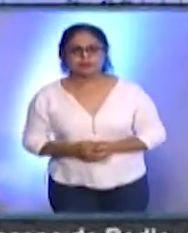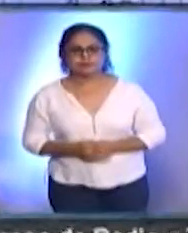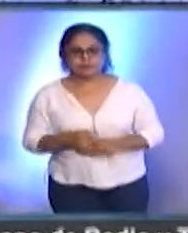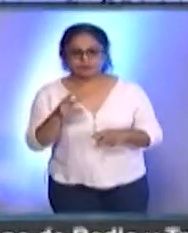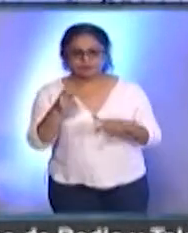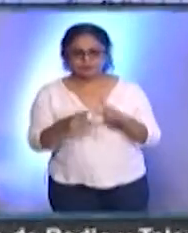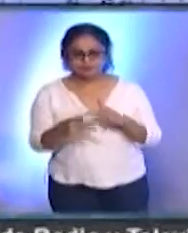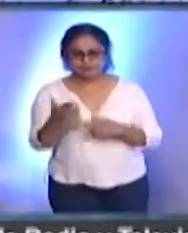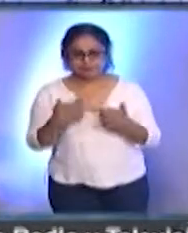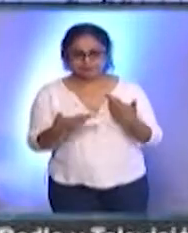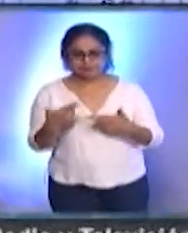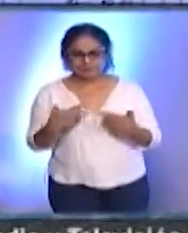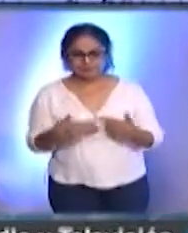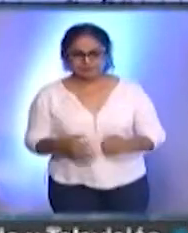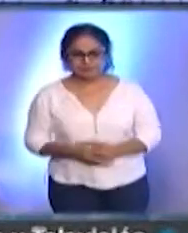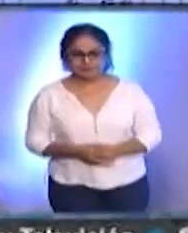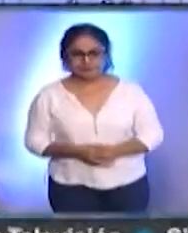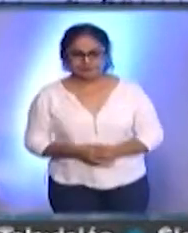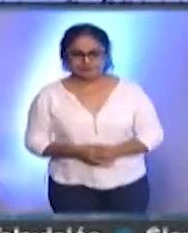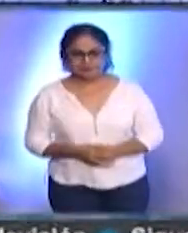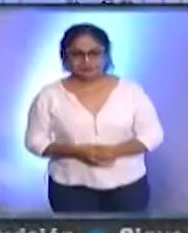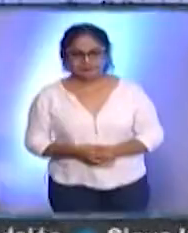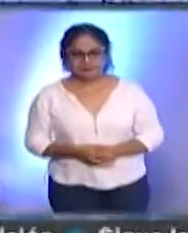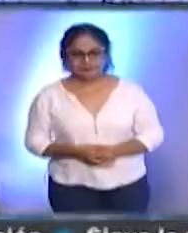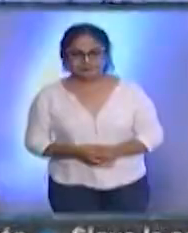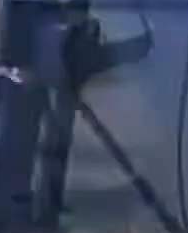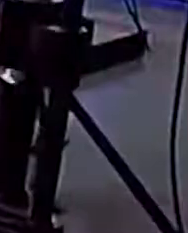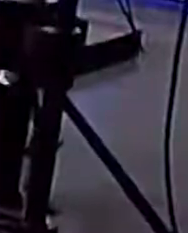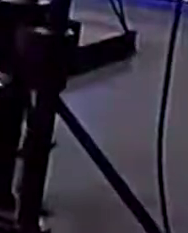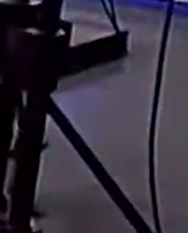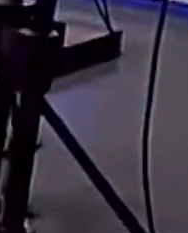Hacemos una pausa, regresamos con más.